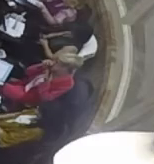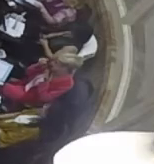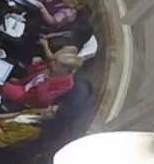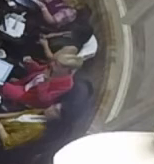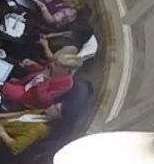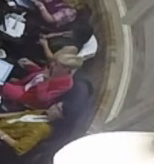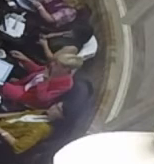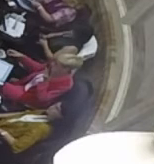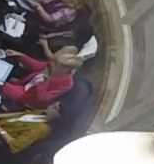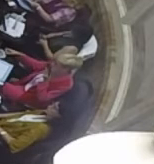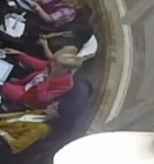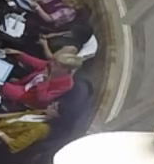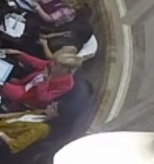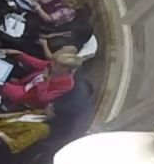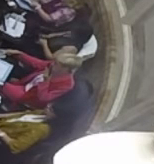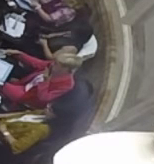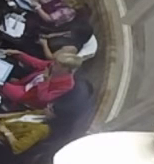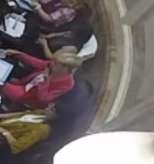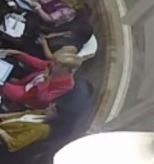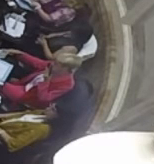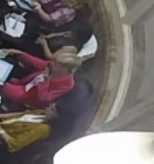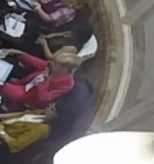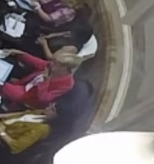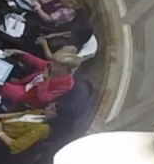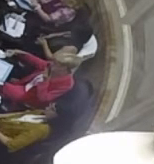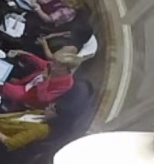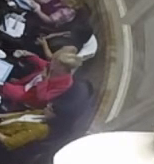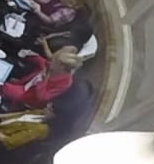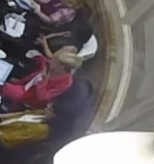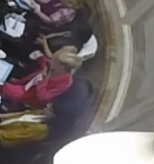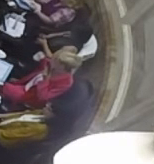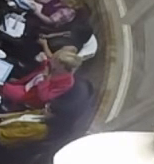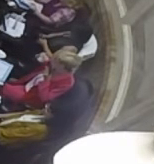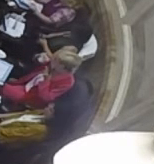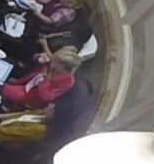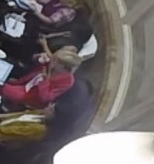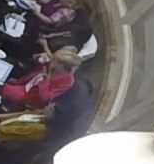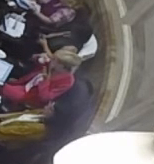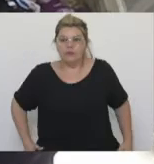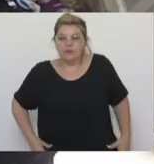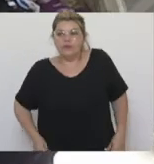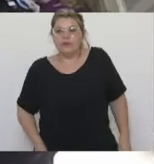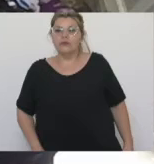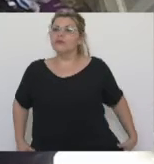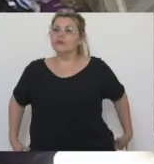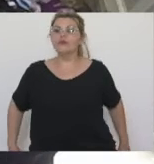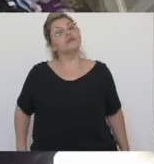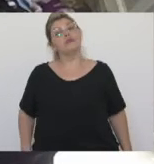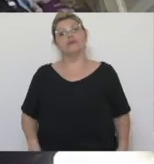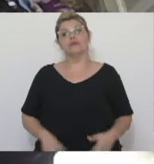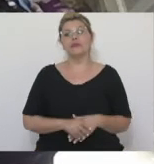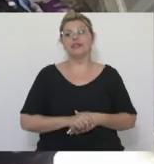Falta identificar al senador Costa, por favor. No, el senador Schiavone, discúlpeme, senador.